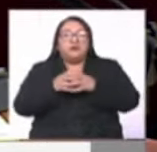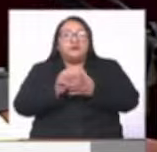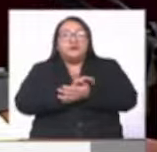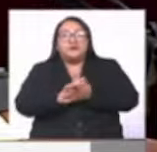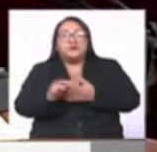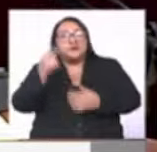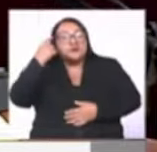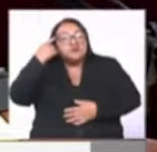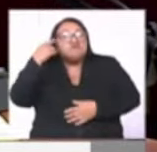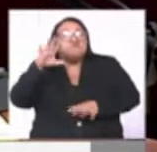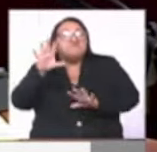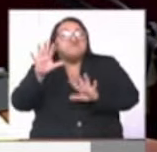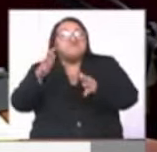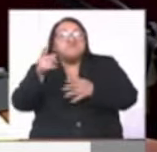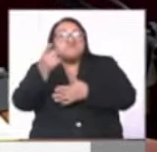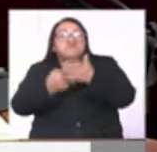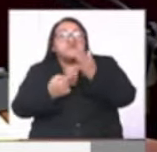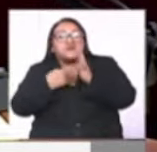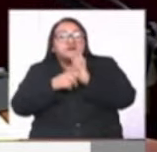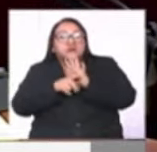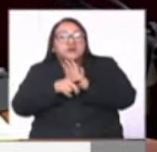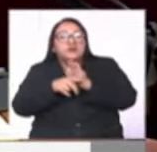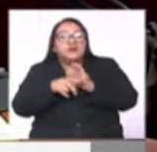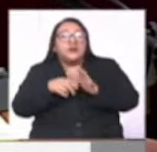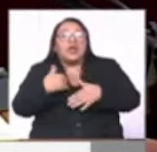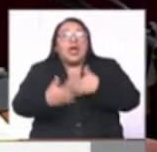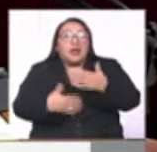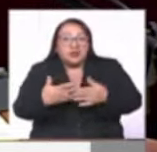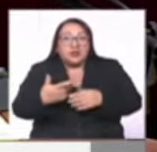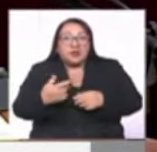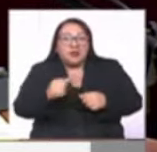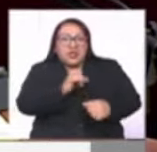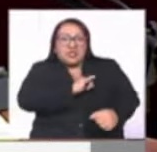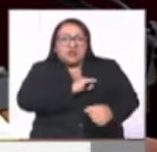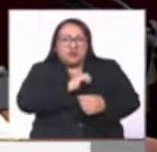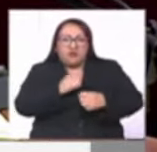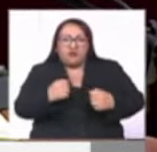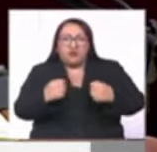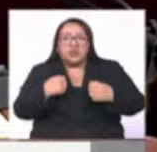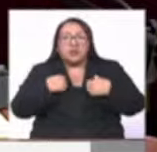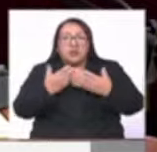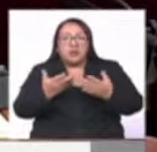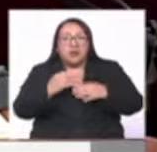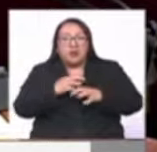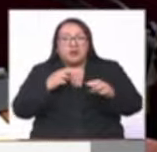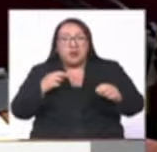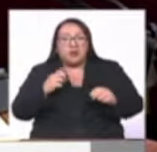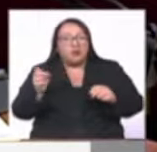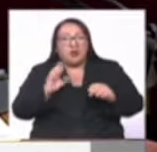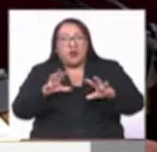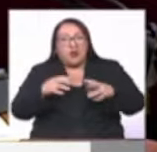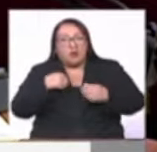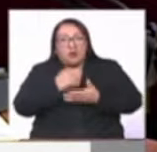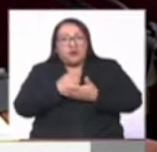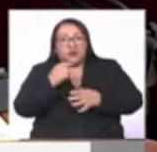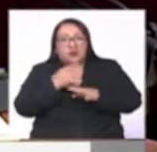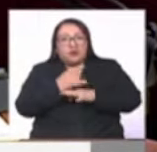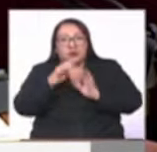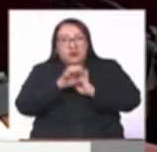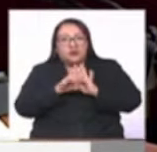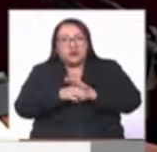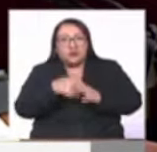interpretaciones hay que que avanzar para fortalecer la institucionalidad y por eso solicitamos que el pleno no apruebe esta acusación